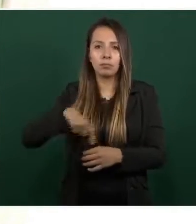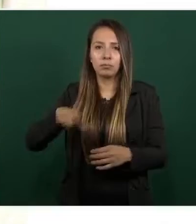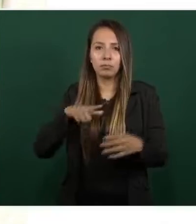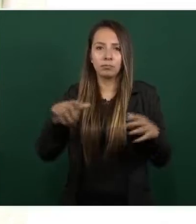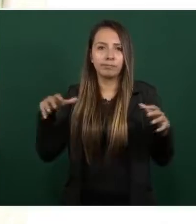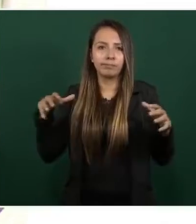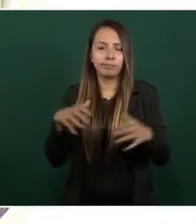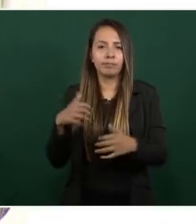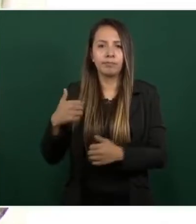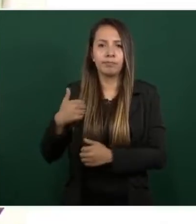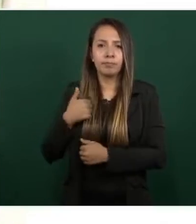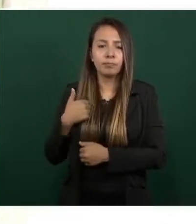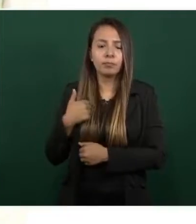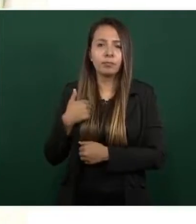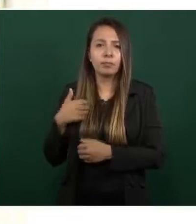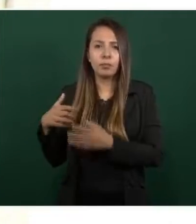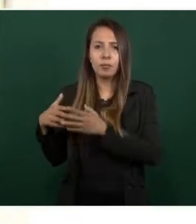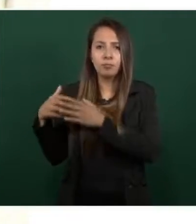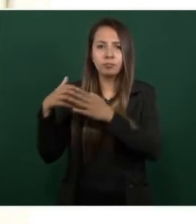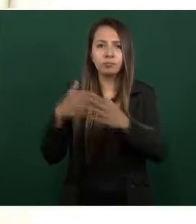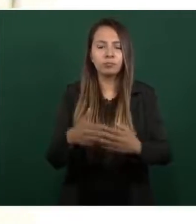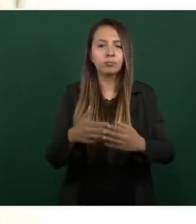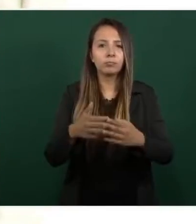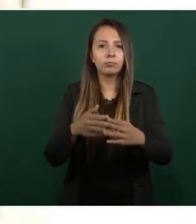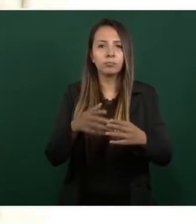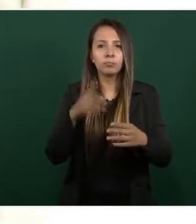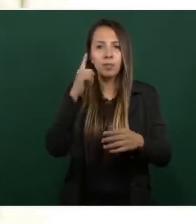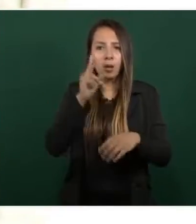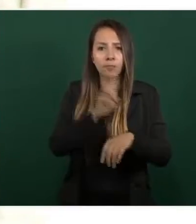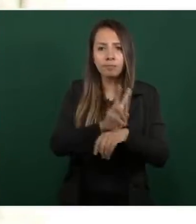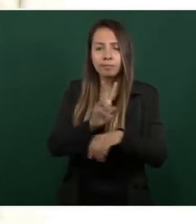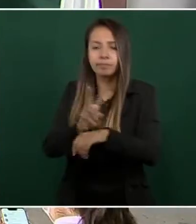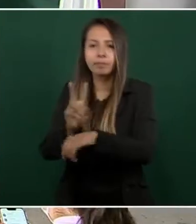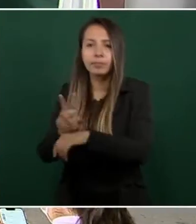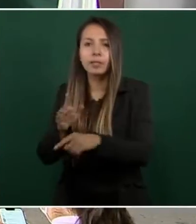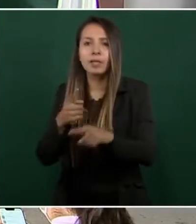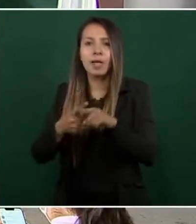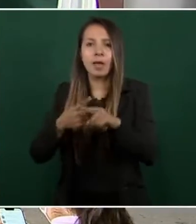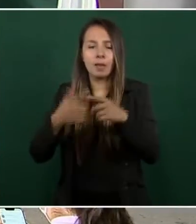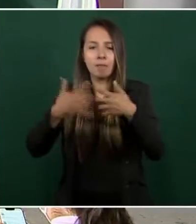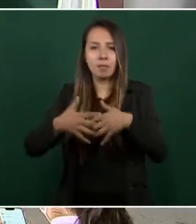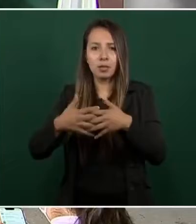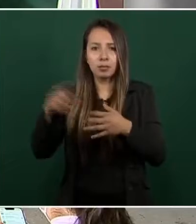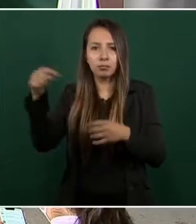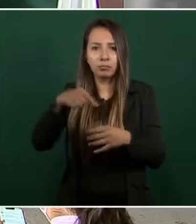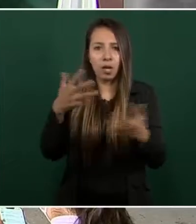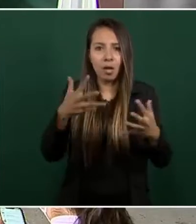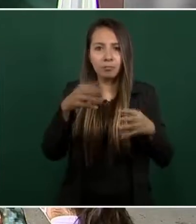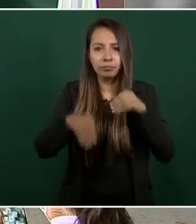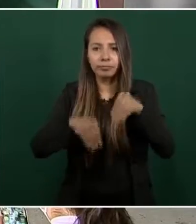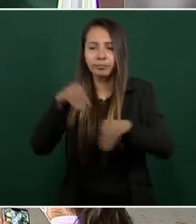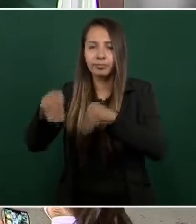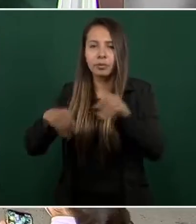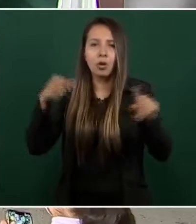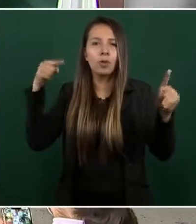a través de una supervisión de las empresas que ahí van a estar participando. Y la intención es